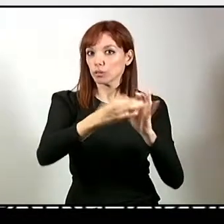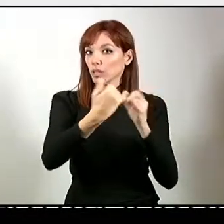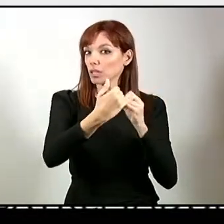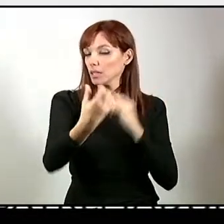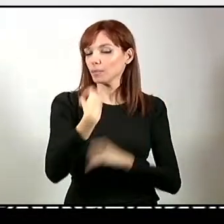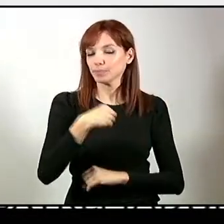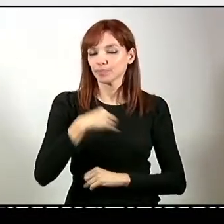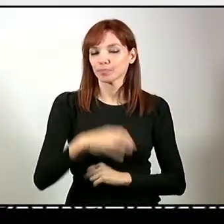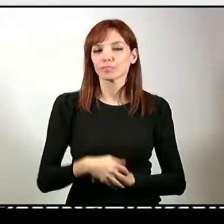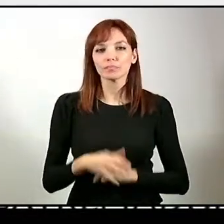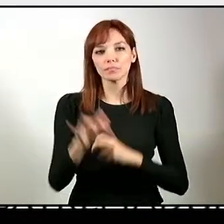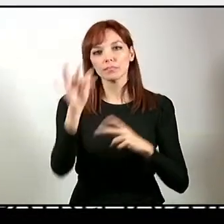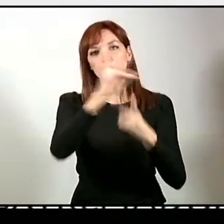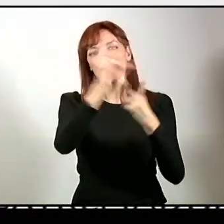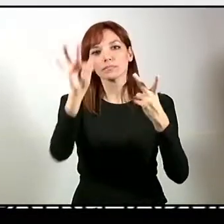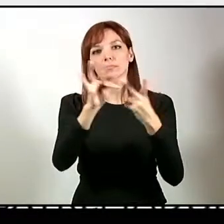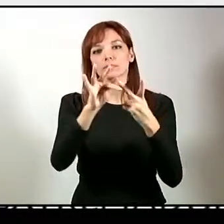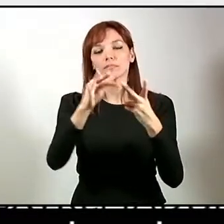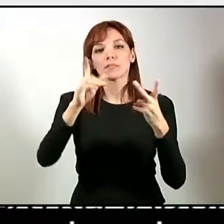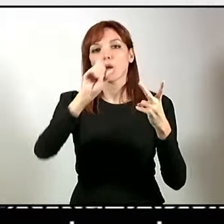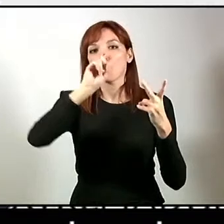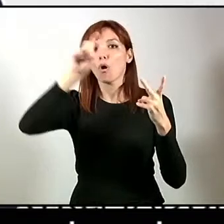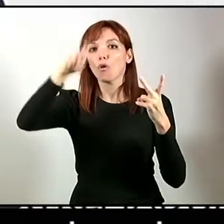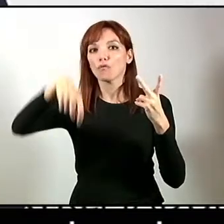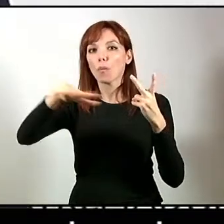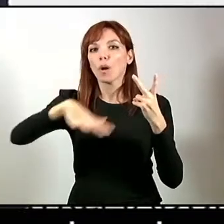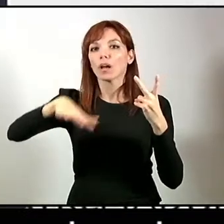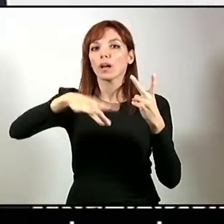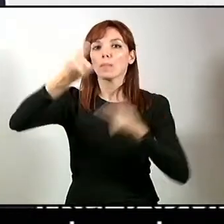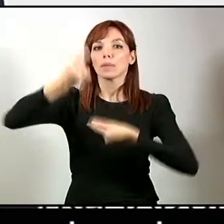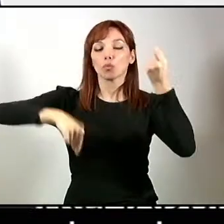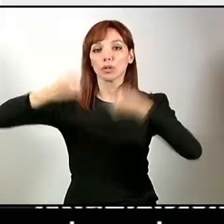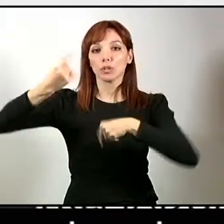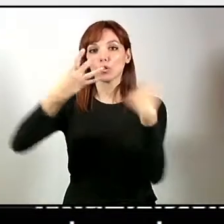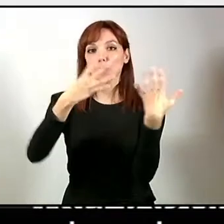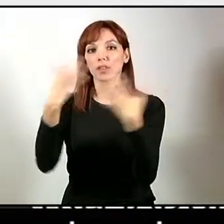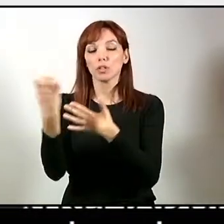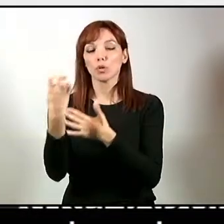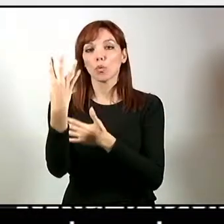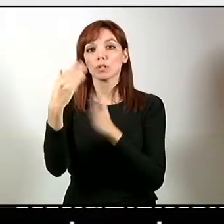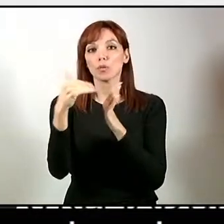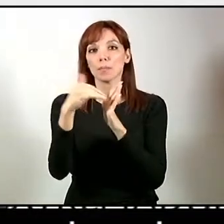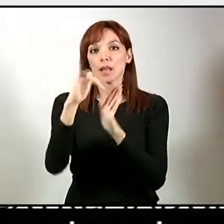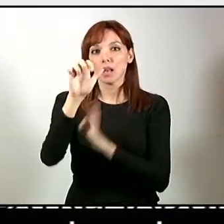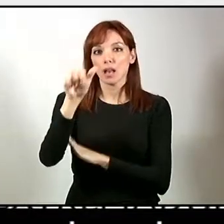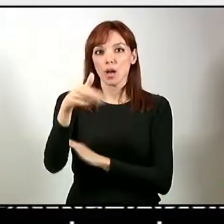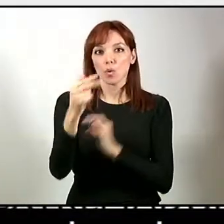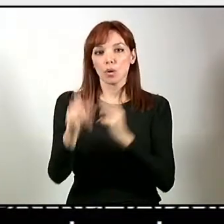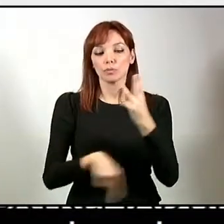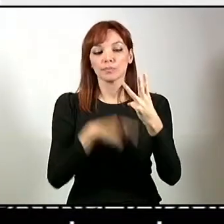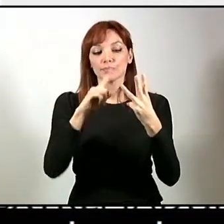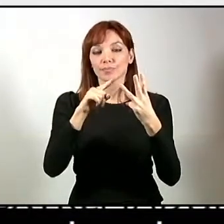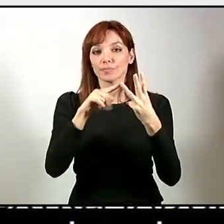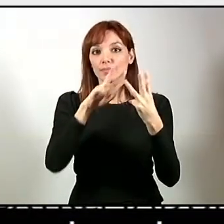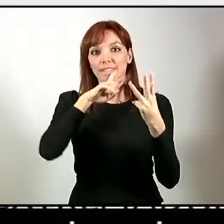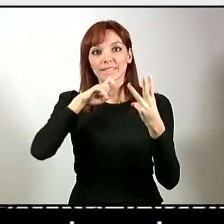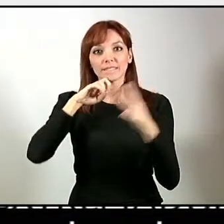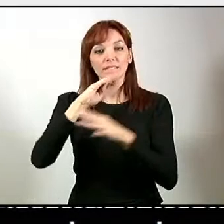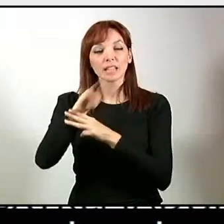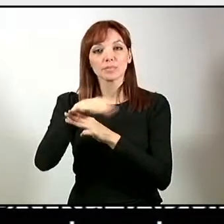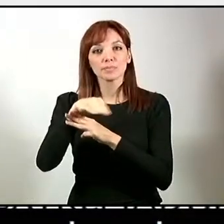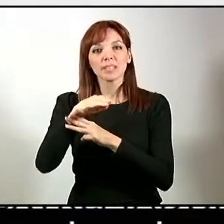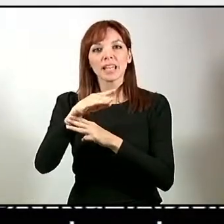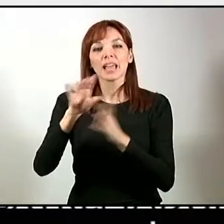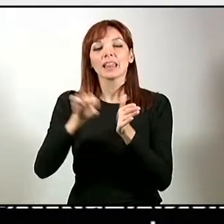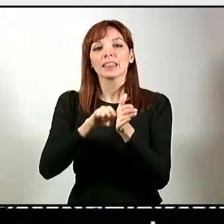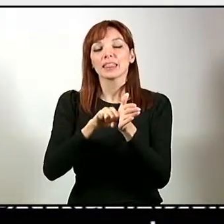ayudas. La reserva de la biosfera de Monfragüe tendrá un presupuesto de 904.000 euros y la reserva de la biosfera del